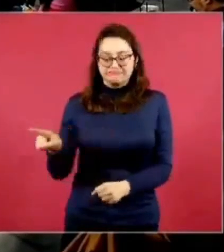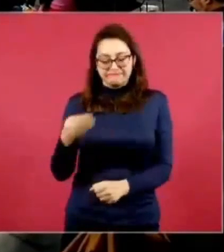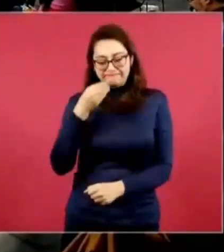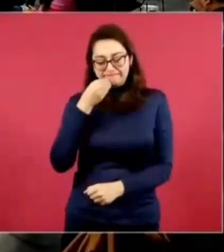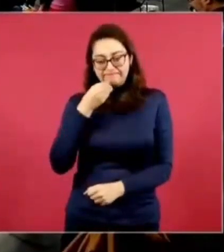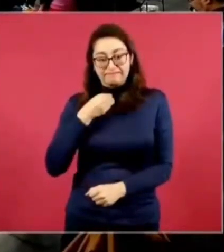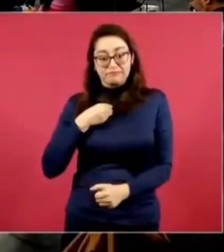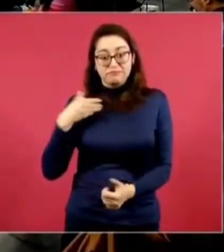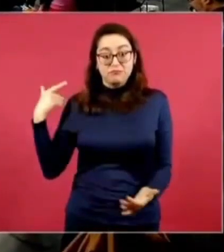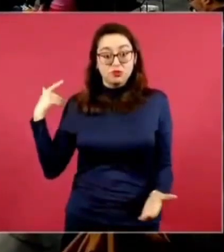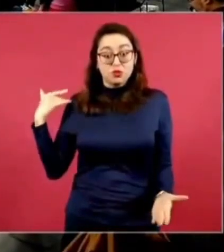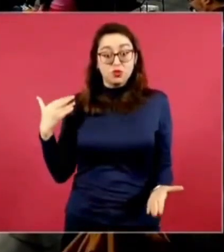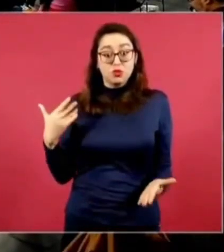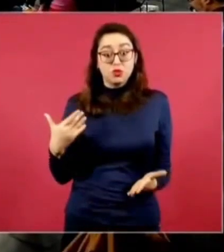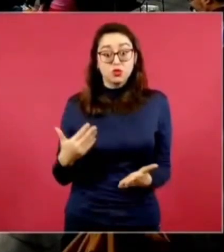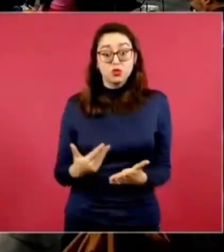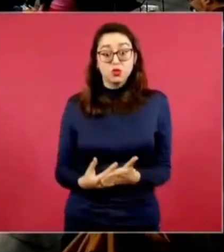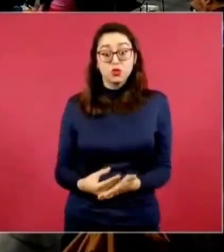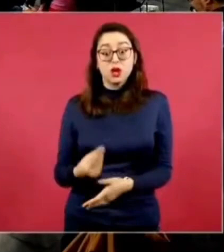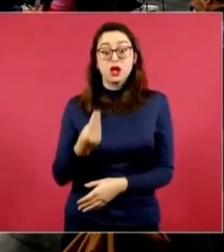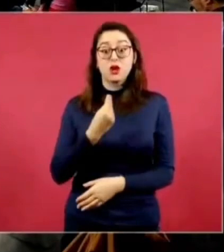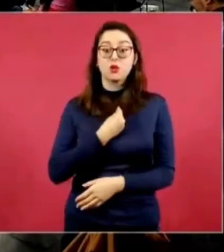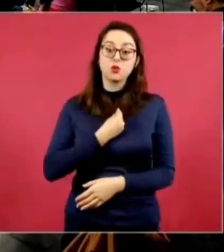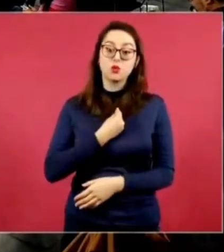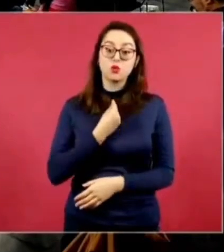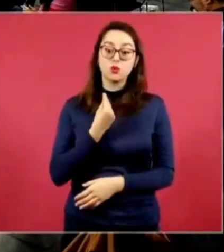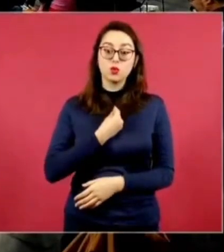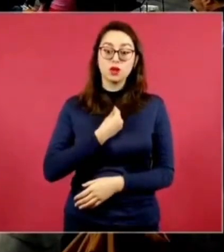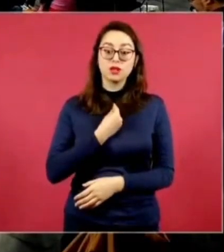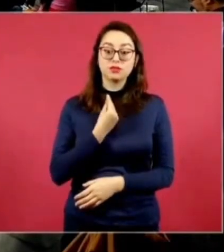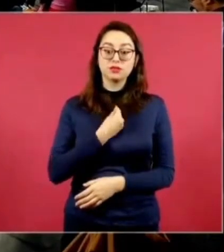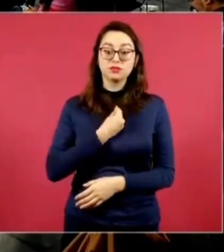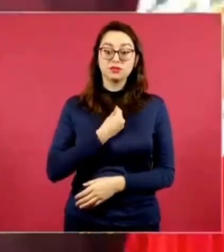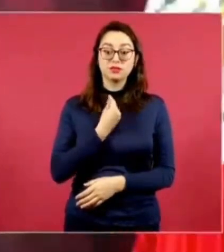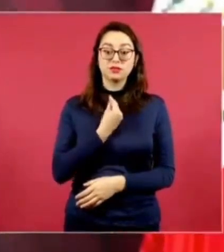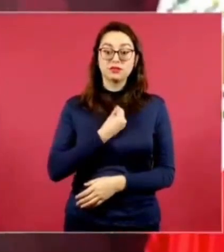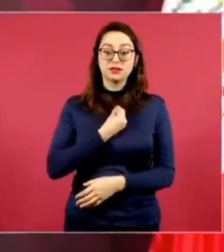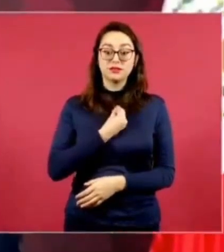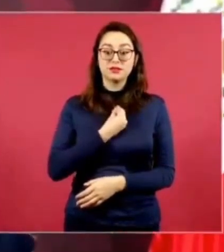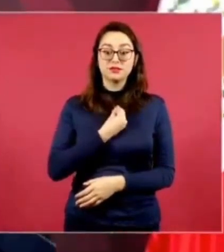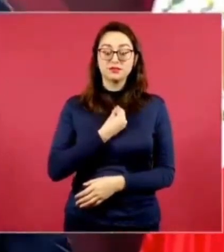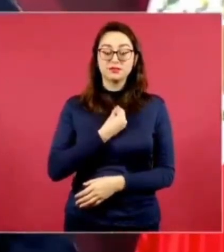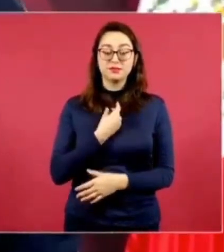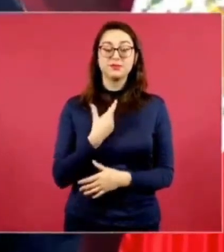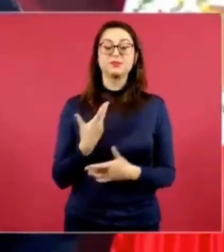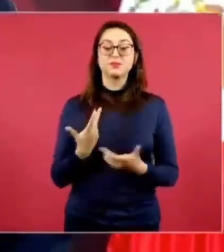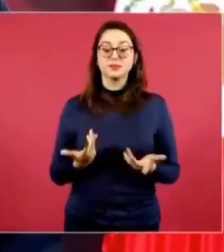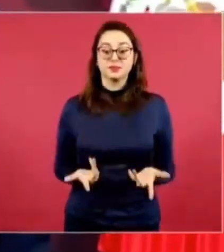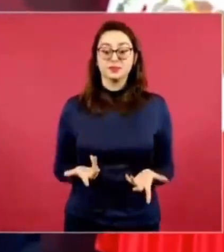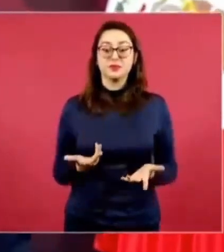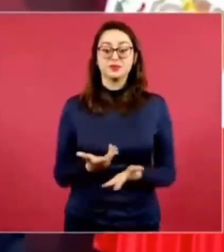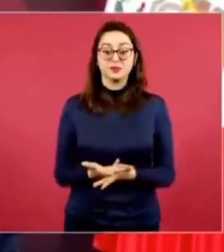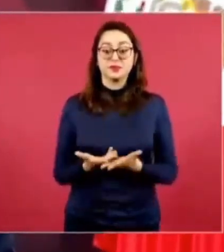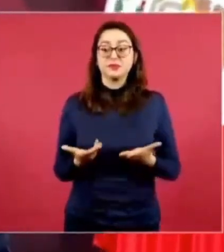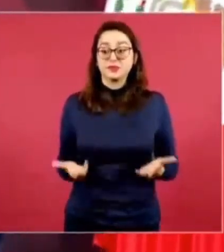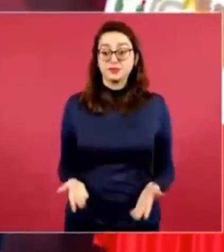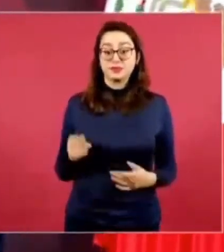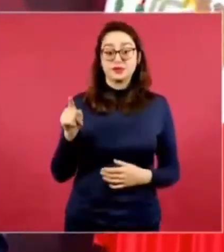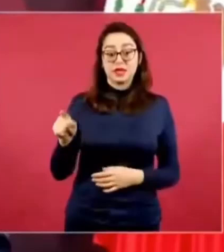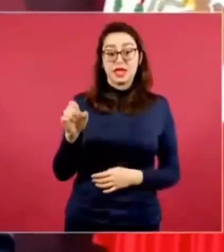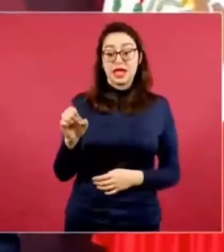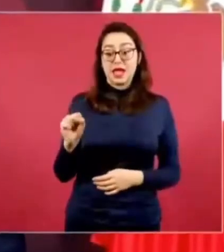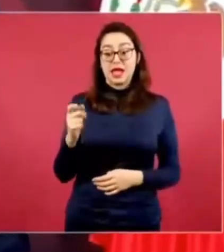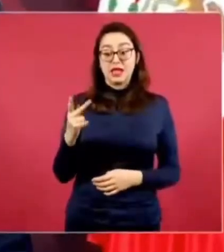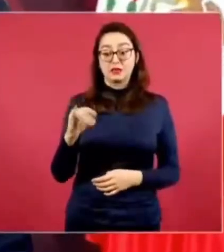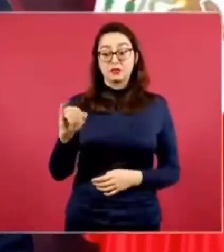ahora eh espujil Ya es la cabecera municipal de Un Nuevo